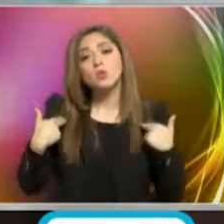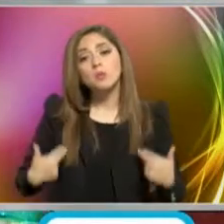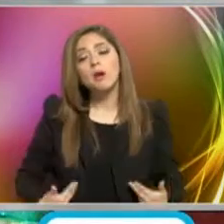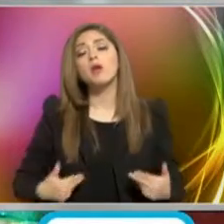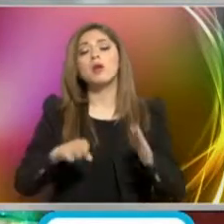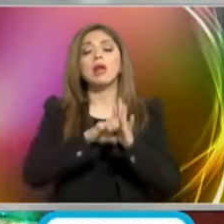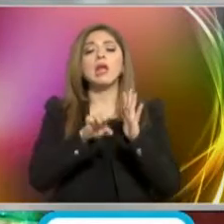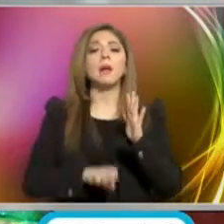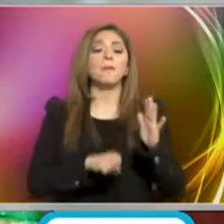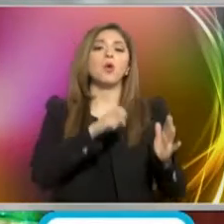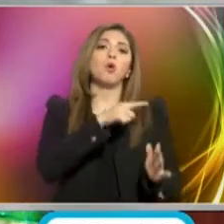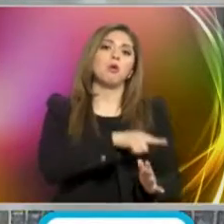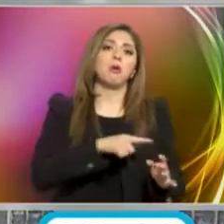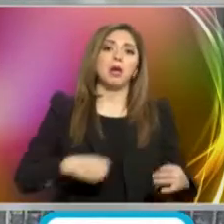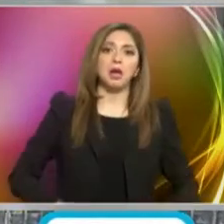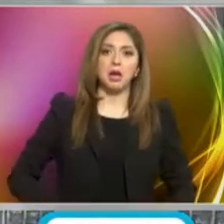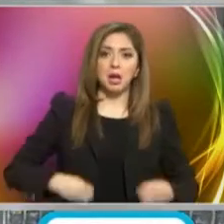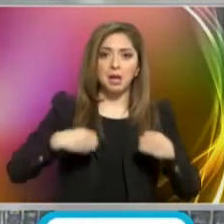la libertad